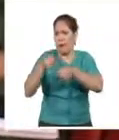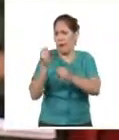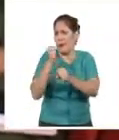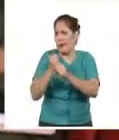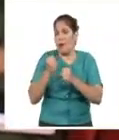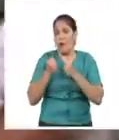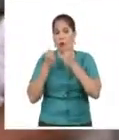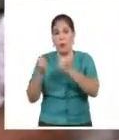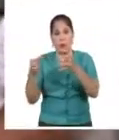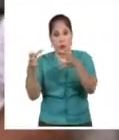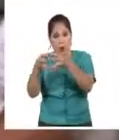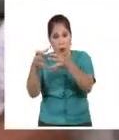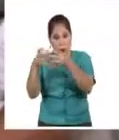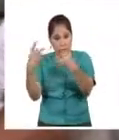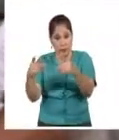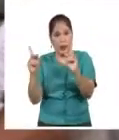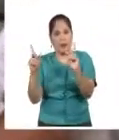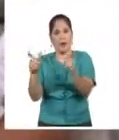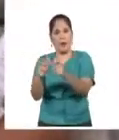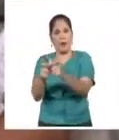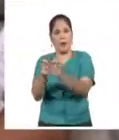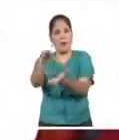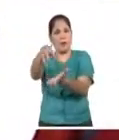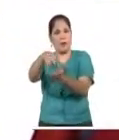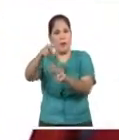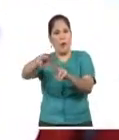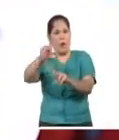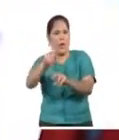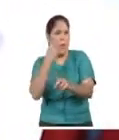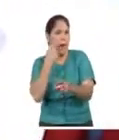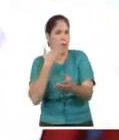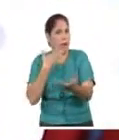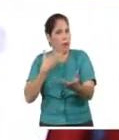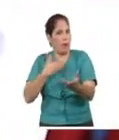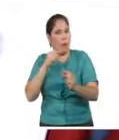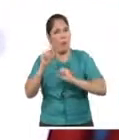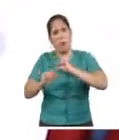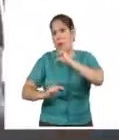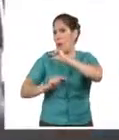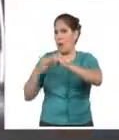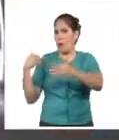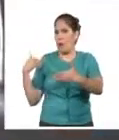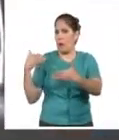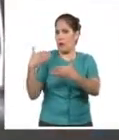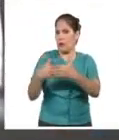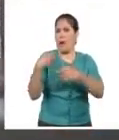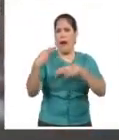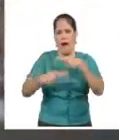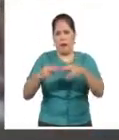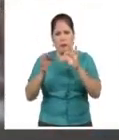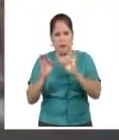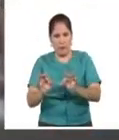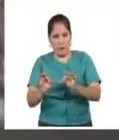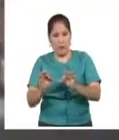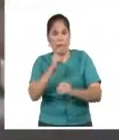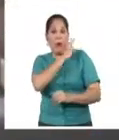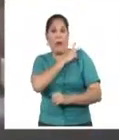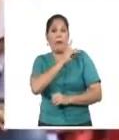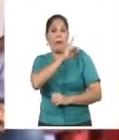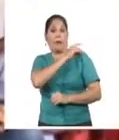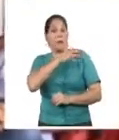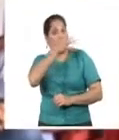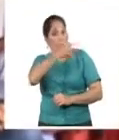grupo de expertos se reunieron en la ciudad de Holguín para evaluar lo realizado hasta la fecha. Y al decir del diputado Julio